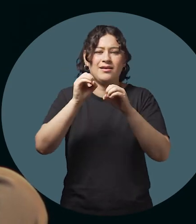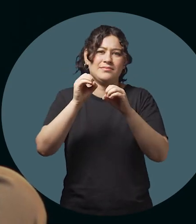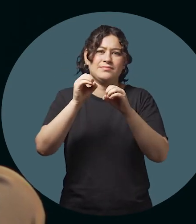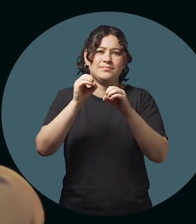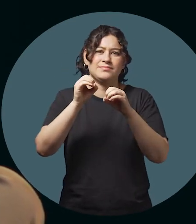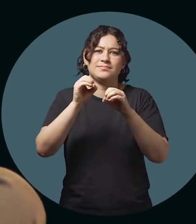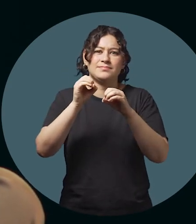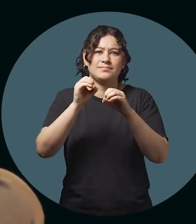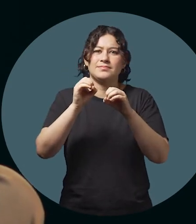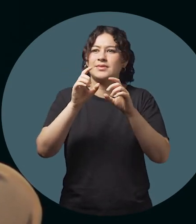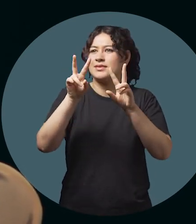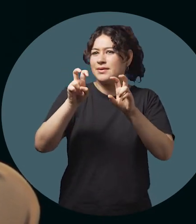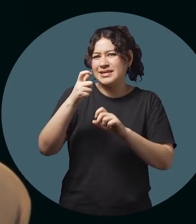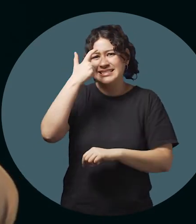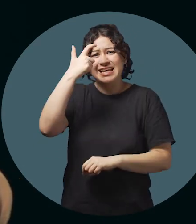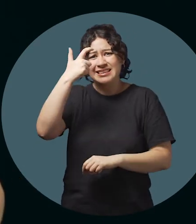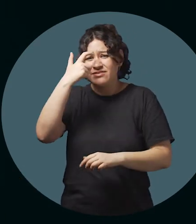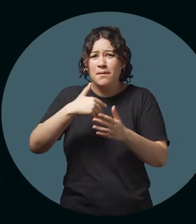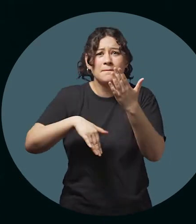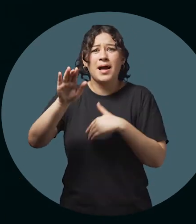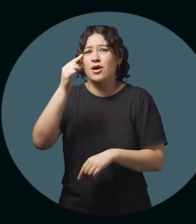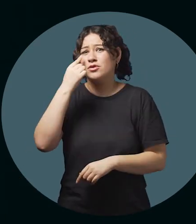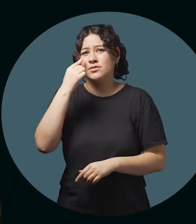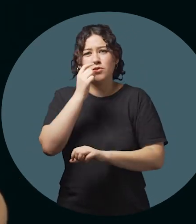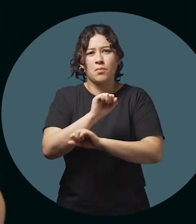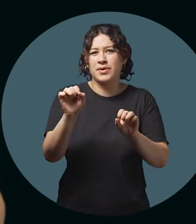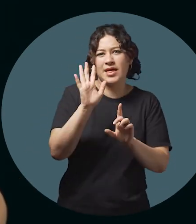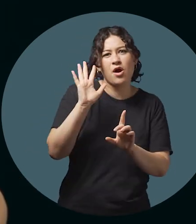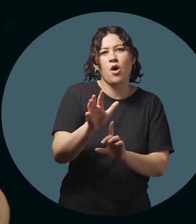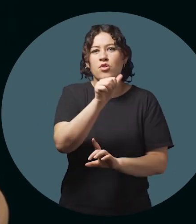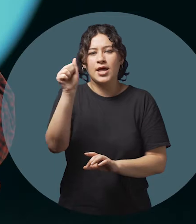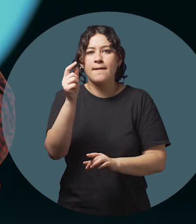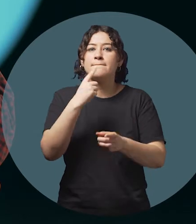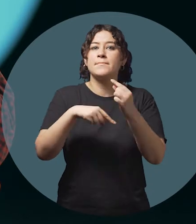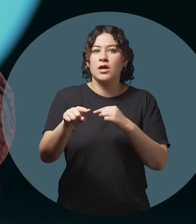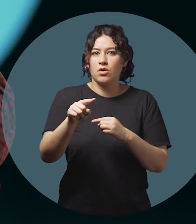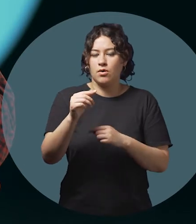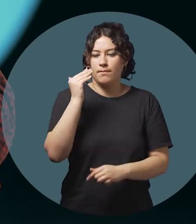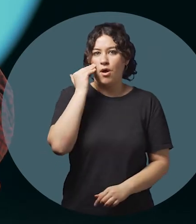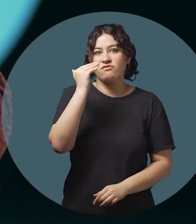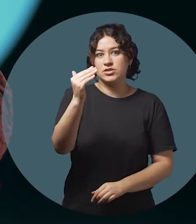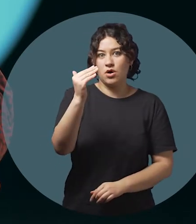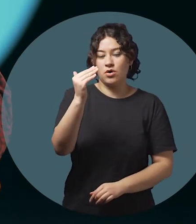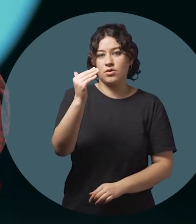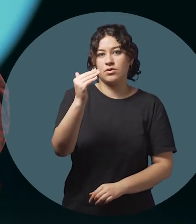logra el aspecto científico más estricto siempre se puede lograr. Lo que cuando un docente